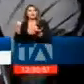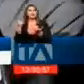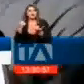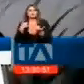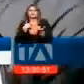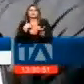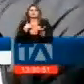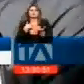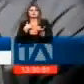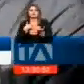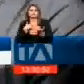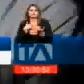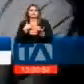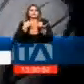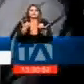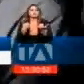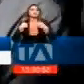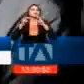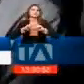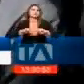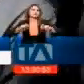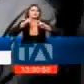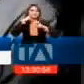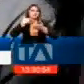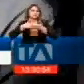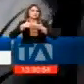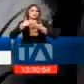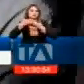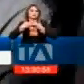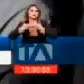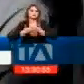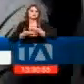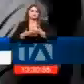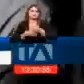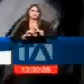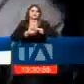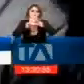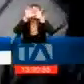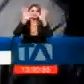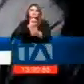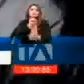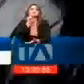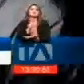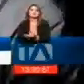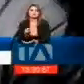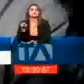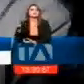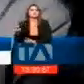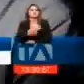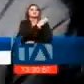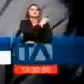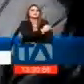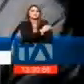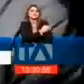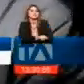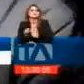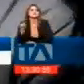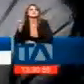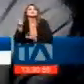realizada, se han recabado varios elementos de convicción plenos para poder determinar hasta el momento un